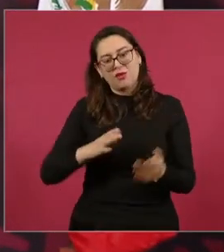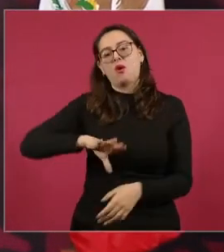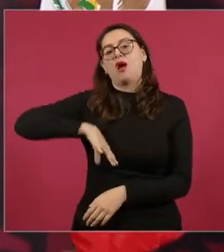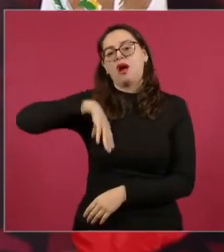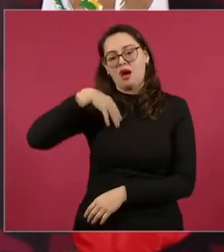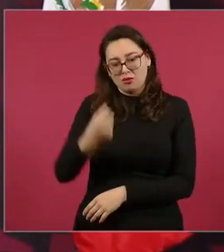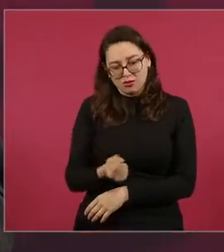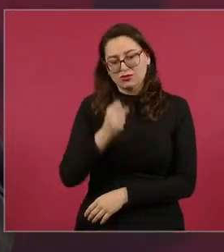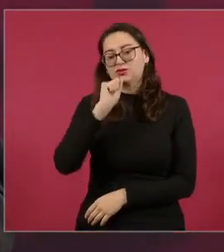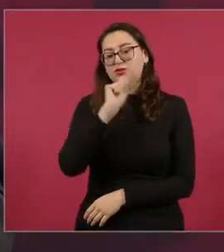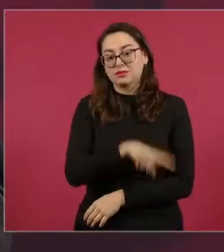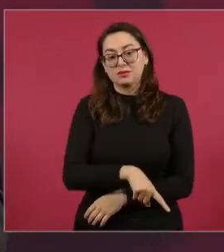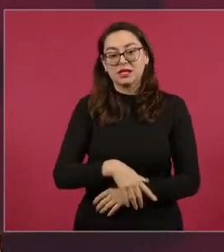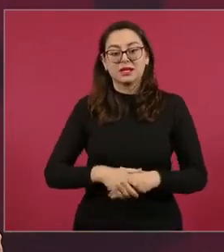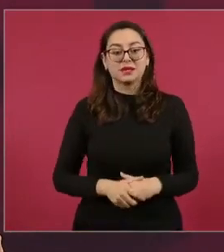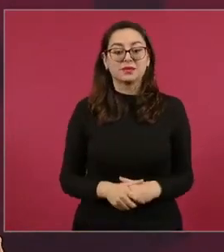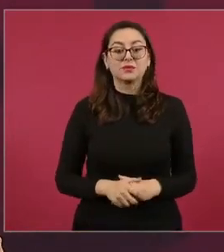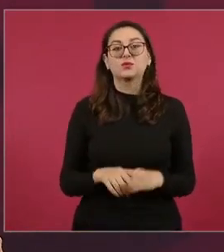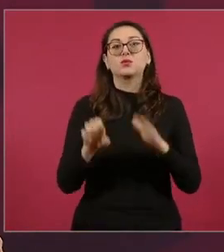Por ejemplo,